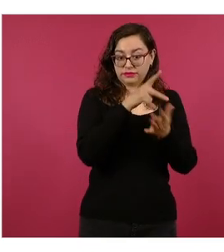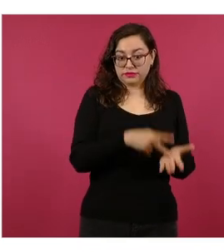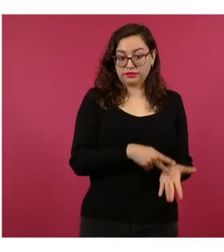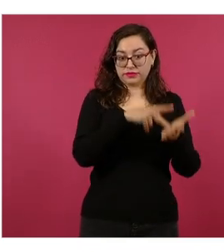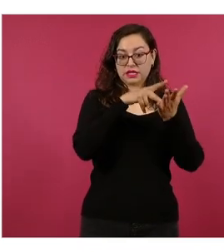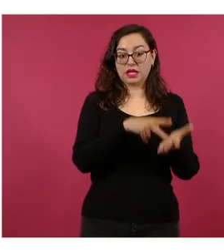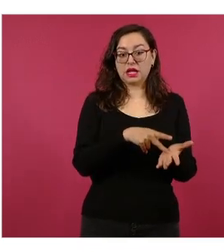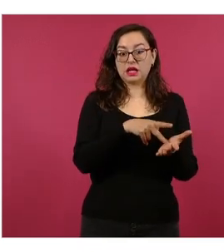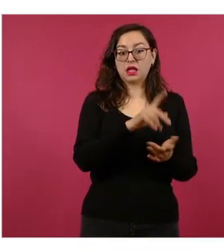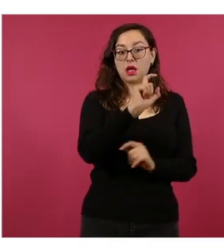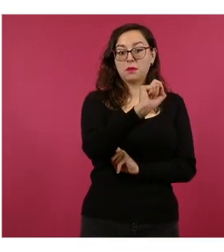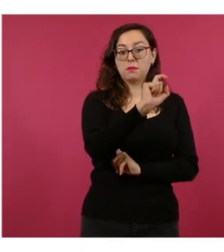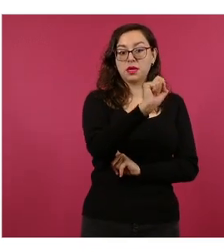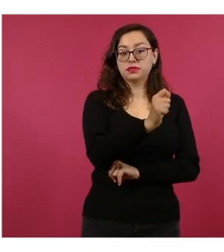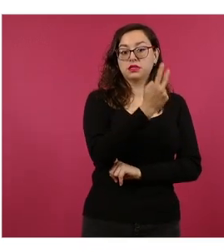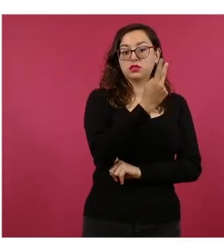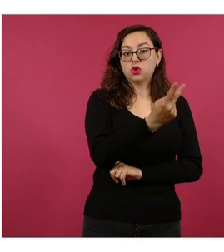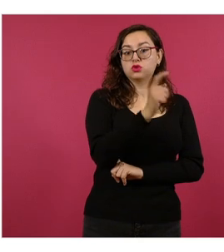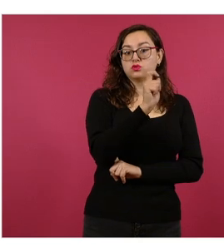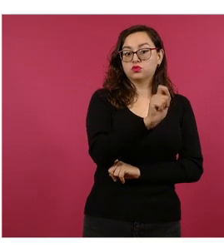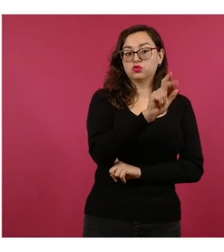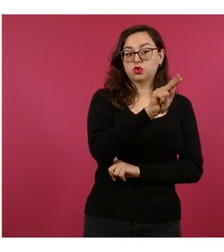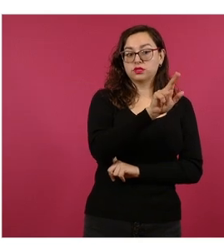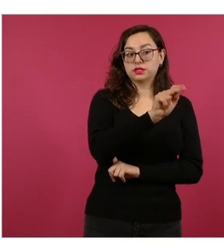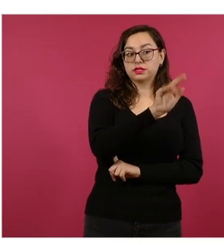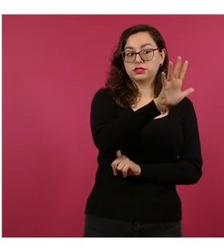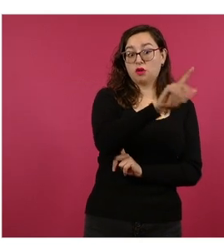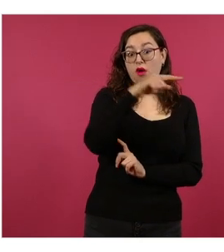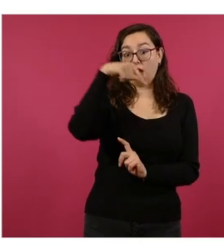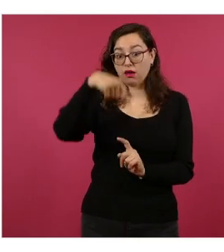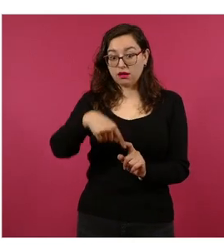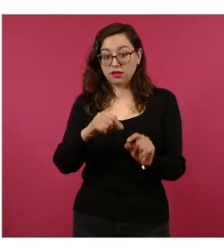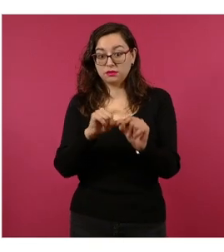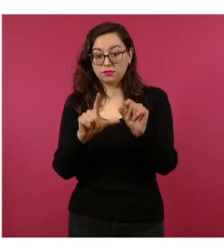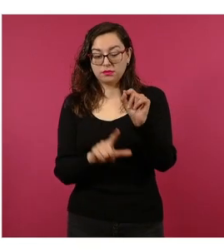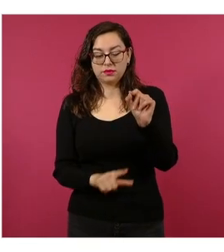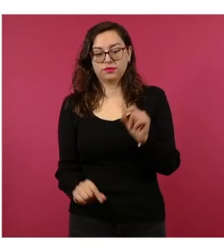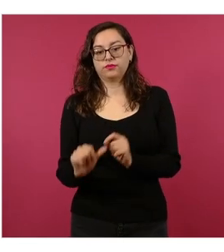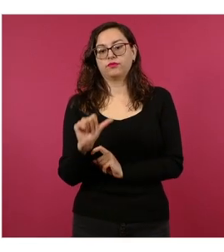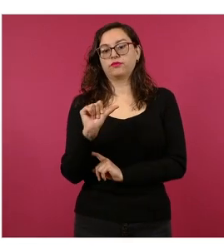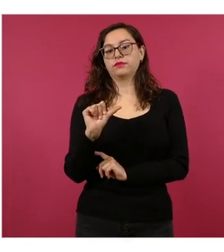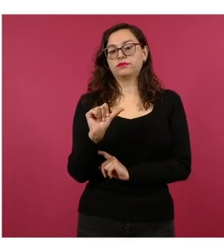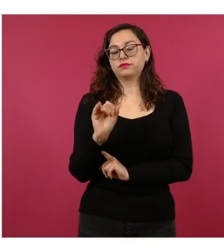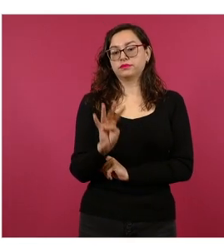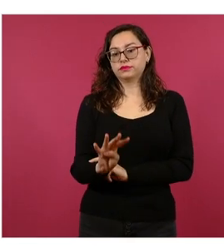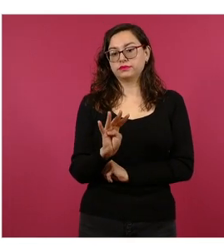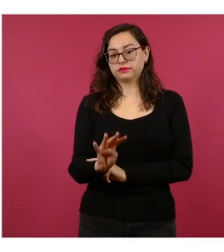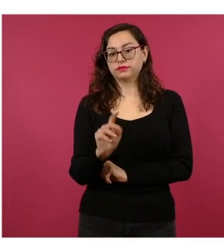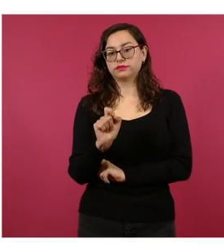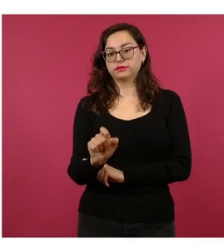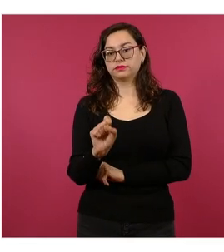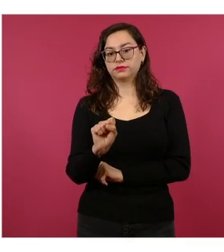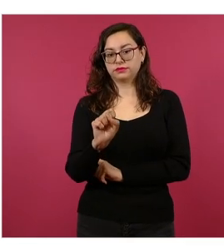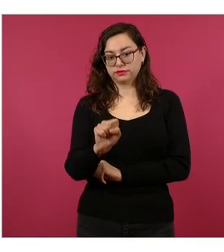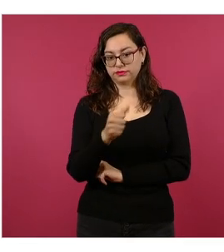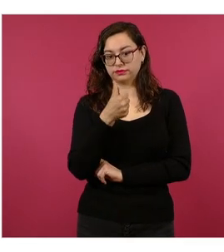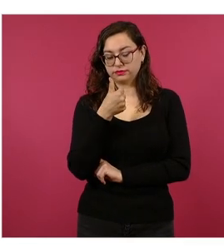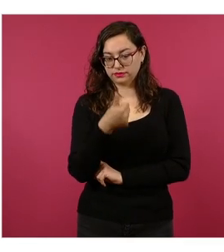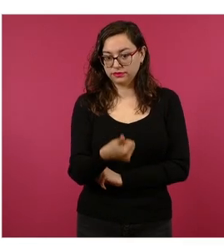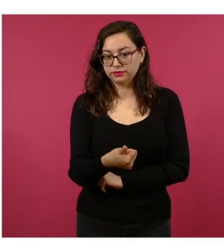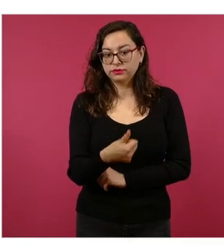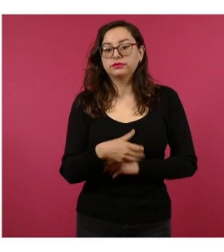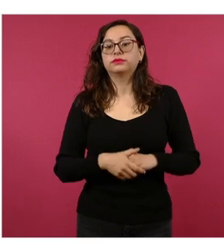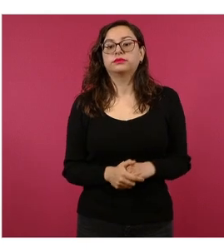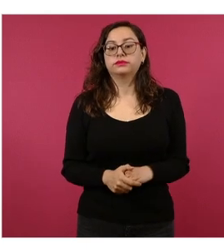85 centavos, a diferencia del promedio nacional, únicamente 19 pesos con 66 centavos. En el caso del litro de gas